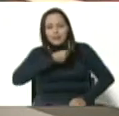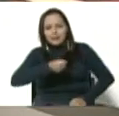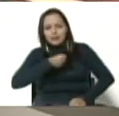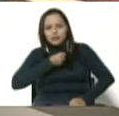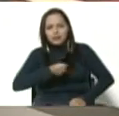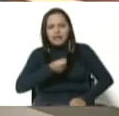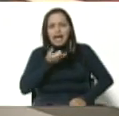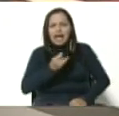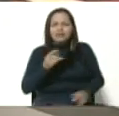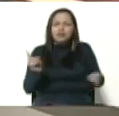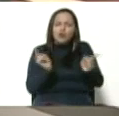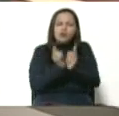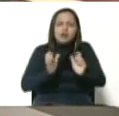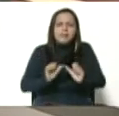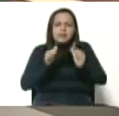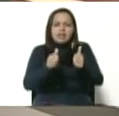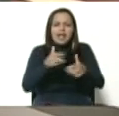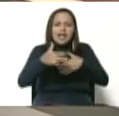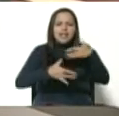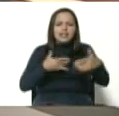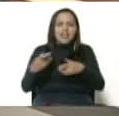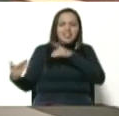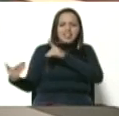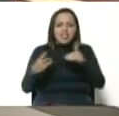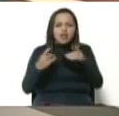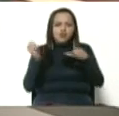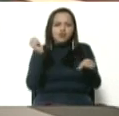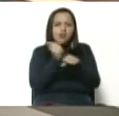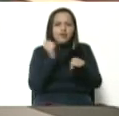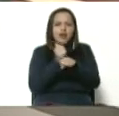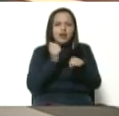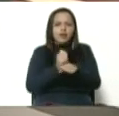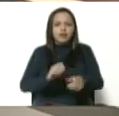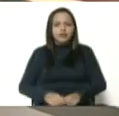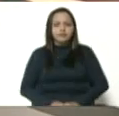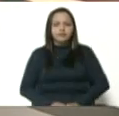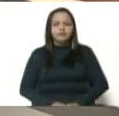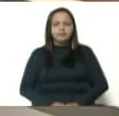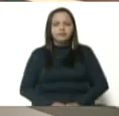porque ya está a punto de iniciar esta jornada de diálogo con los trabajadores. Javi.